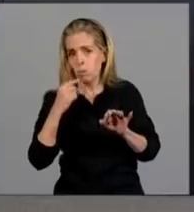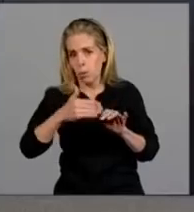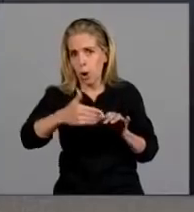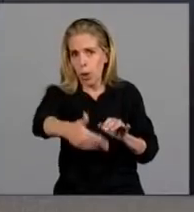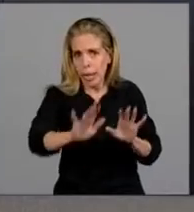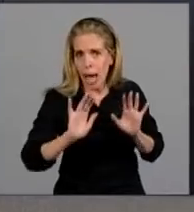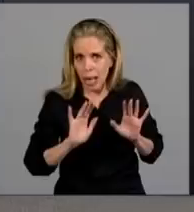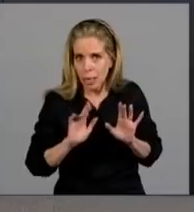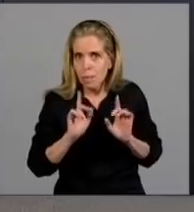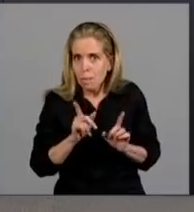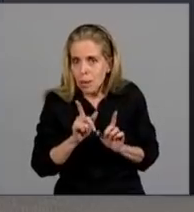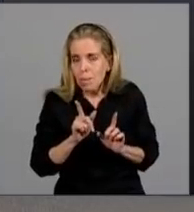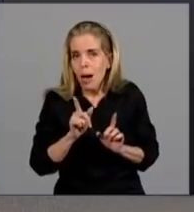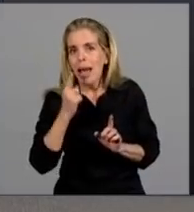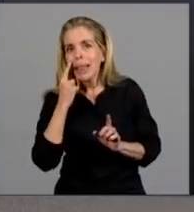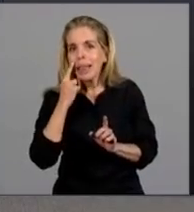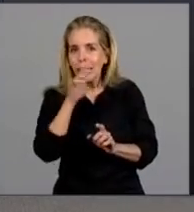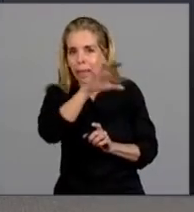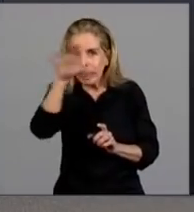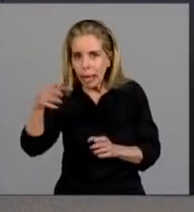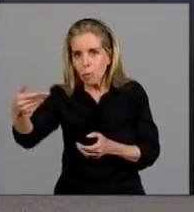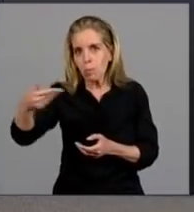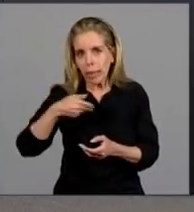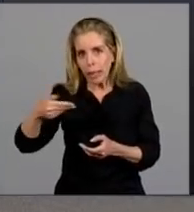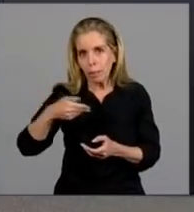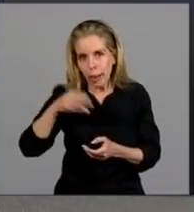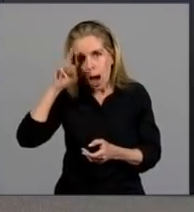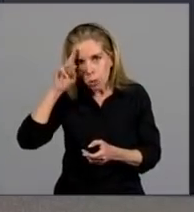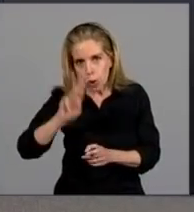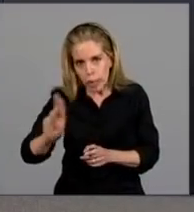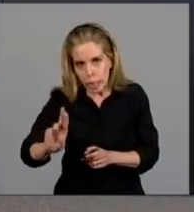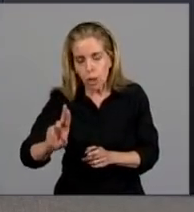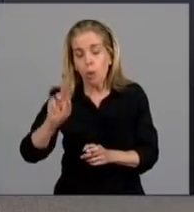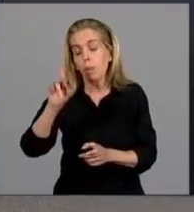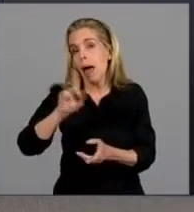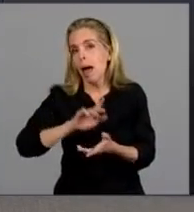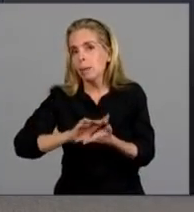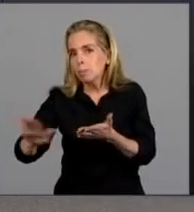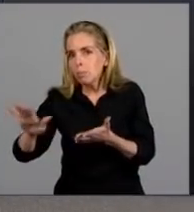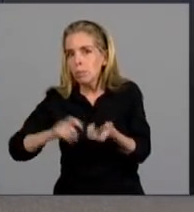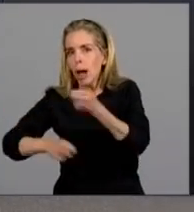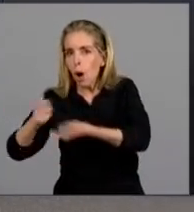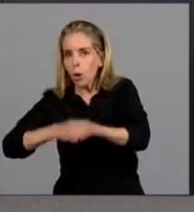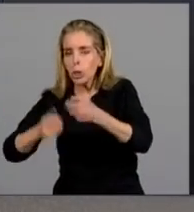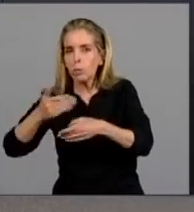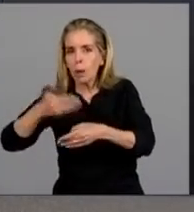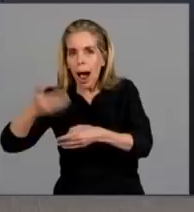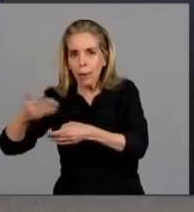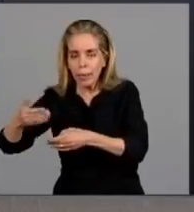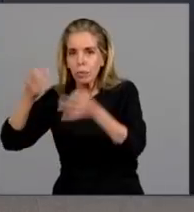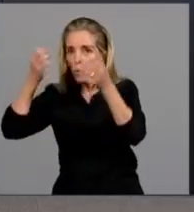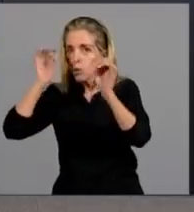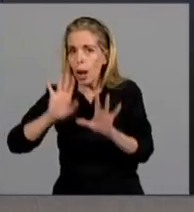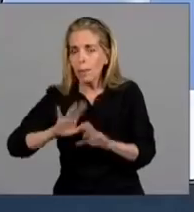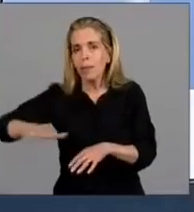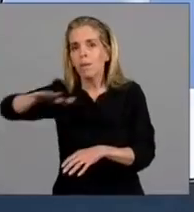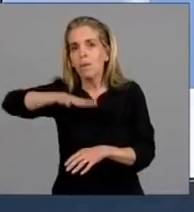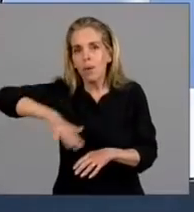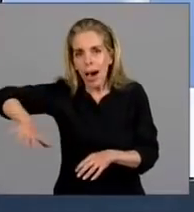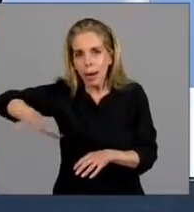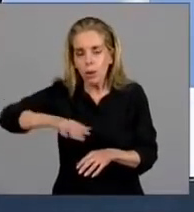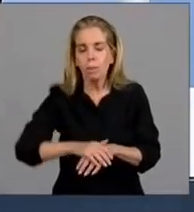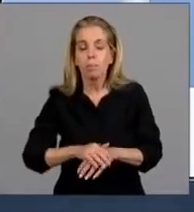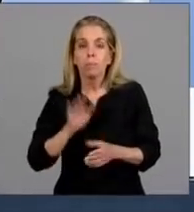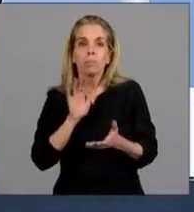a pedido de cada uno de los intendentes la autorización para nuevos rubros de comercio estrictamente barrial. En cuanto a